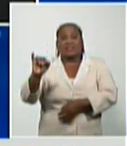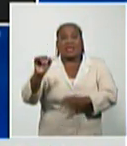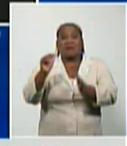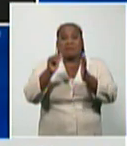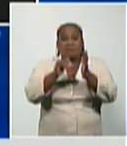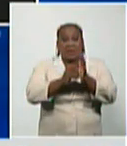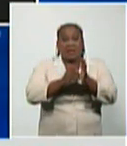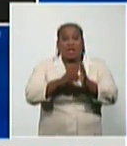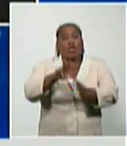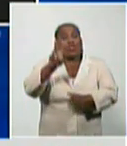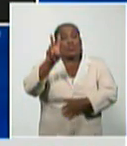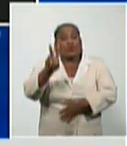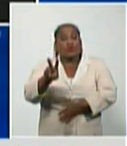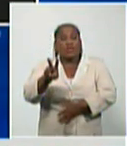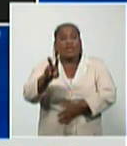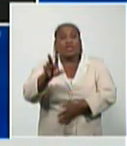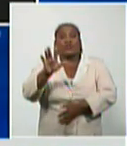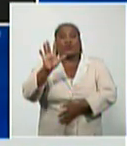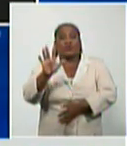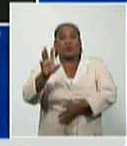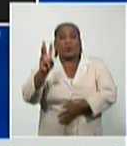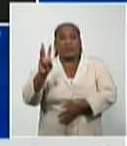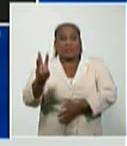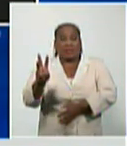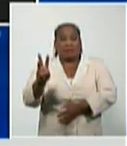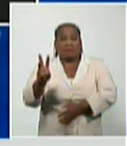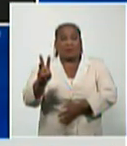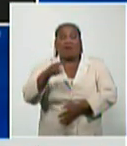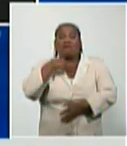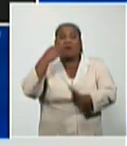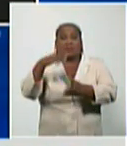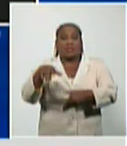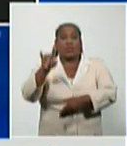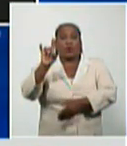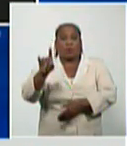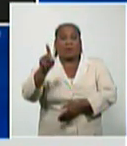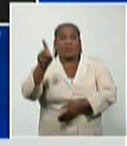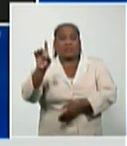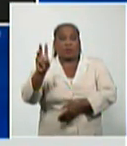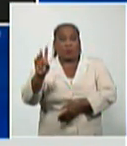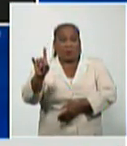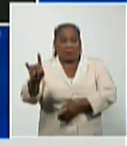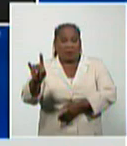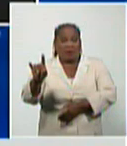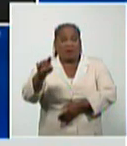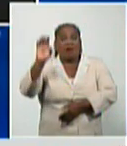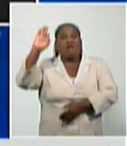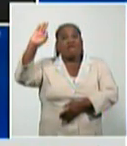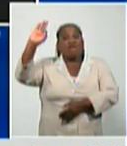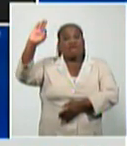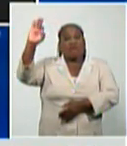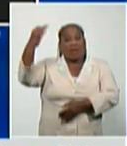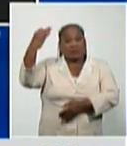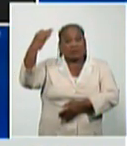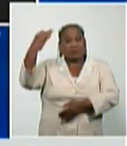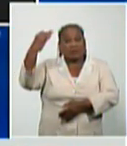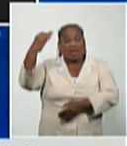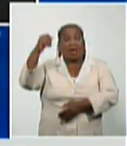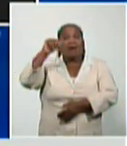26.253 y 919. Francia, que es uno de los países europeos que ha tenido